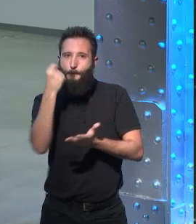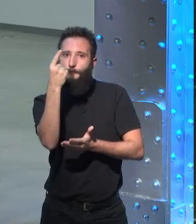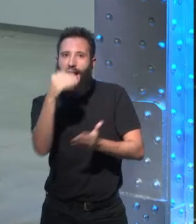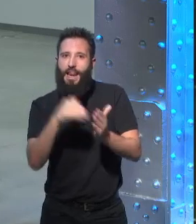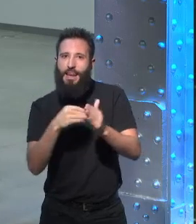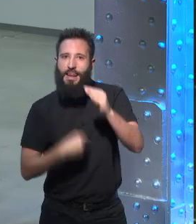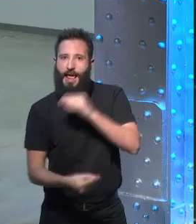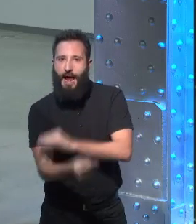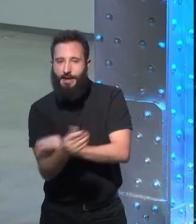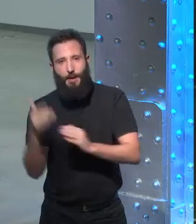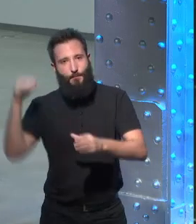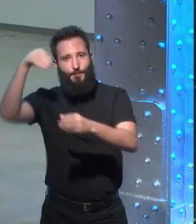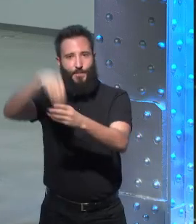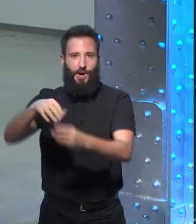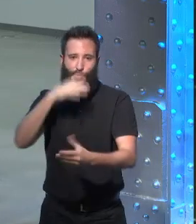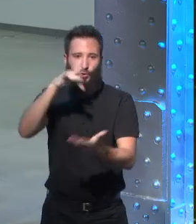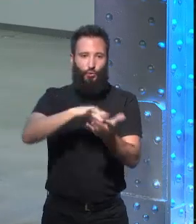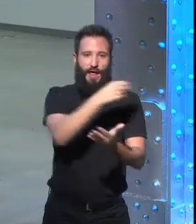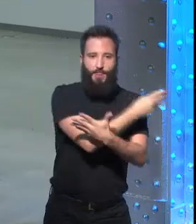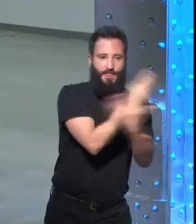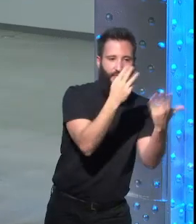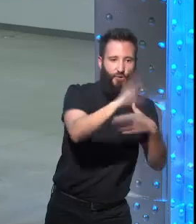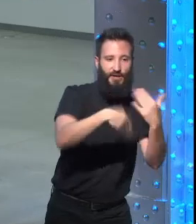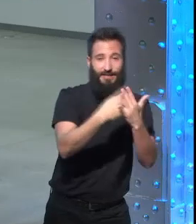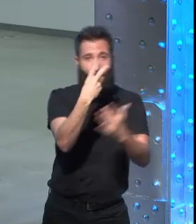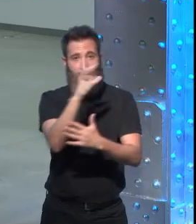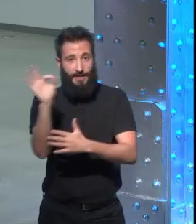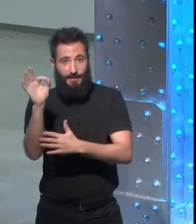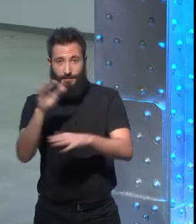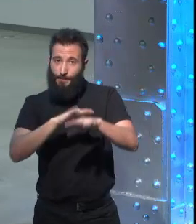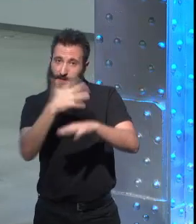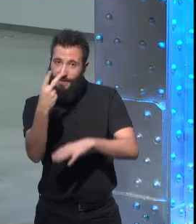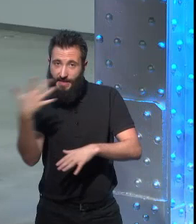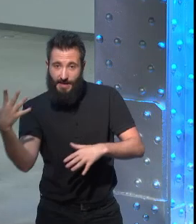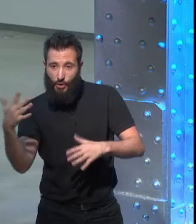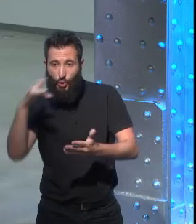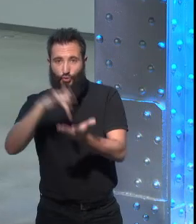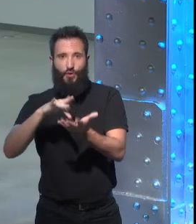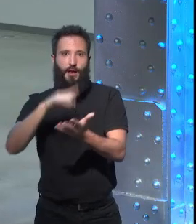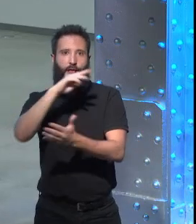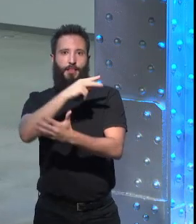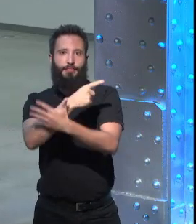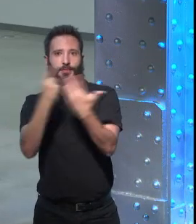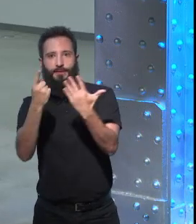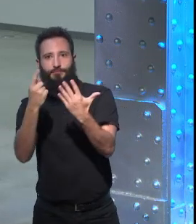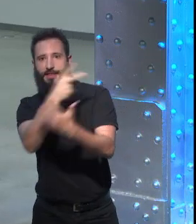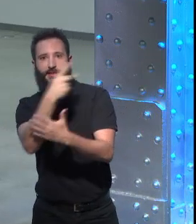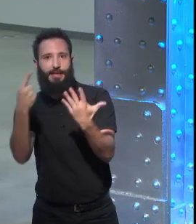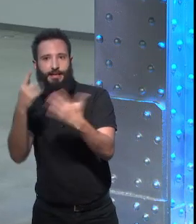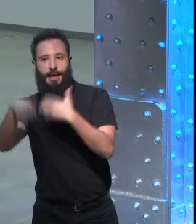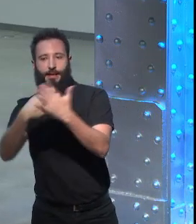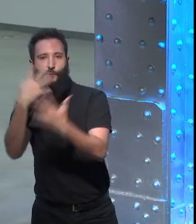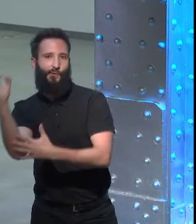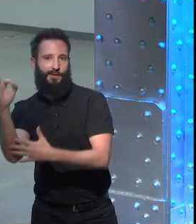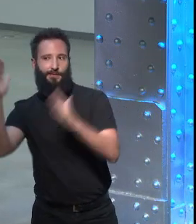porque sí que es cierto que diferencia de 18 a 25, pero luego se queda de 26 a 40. Vamos a añadir